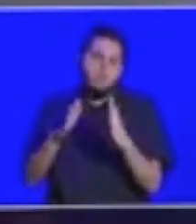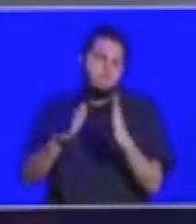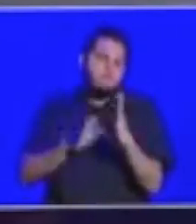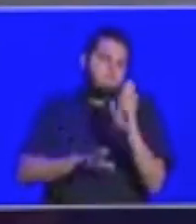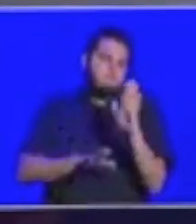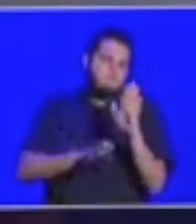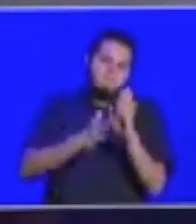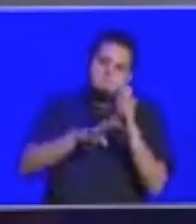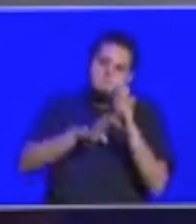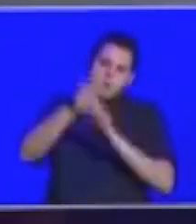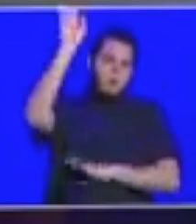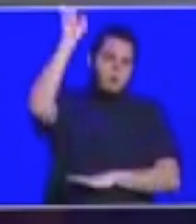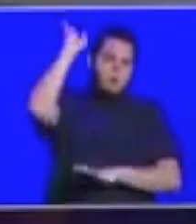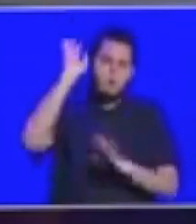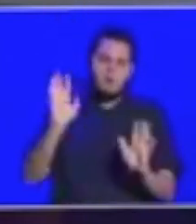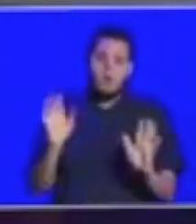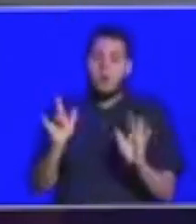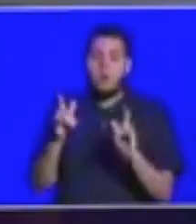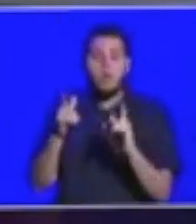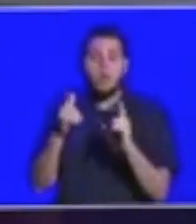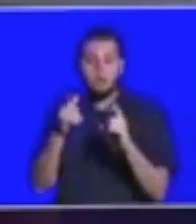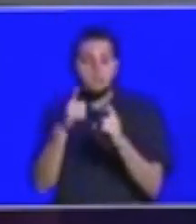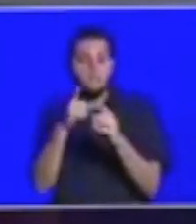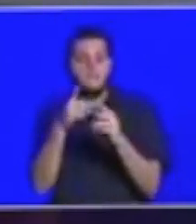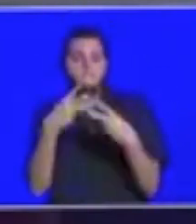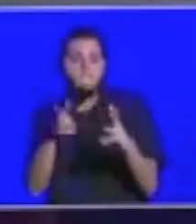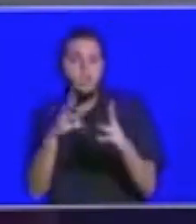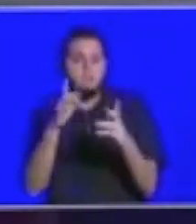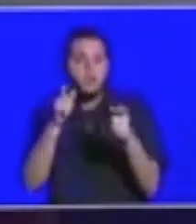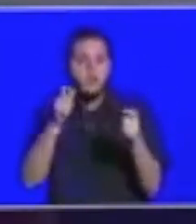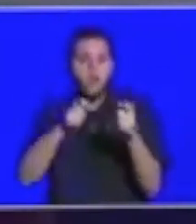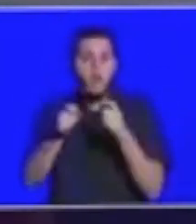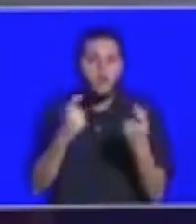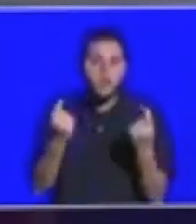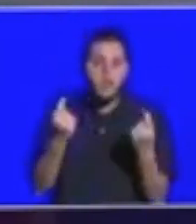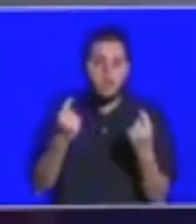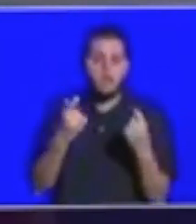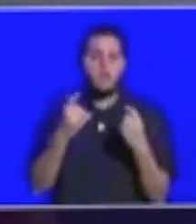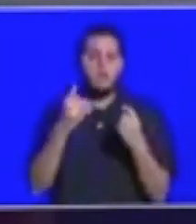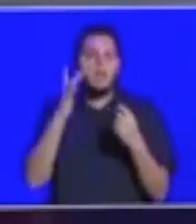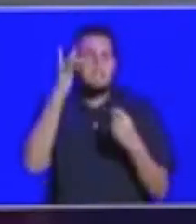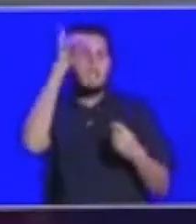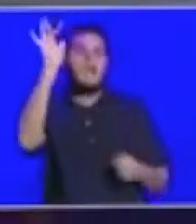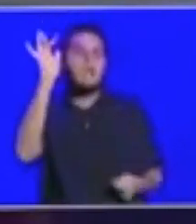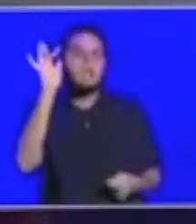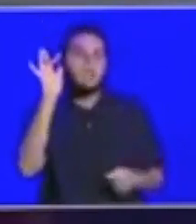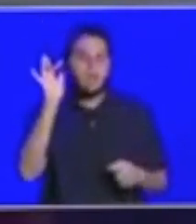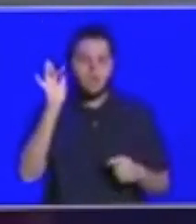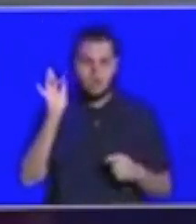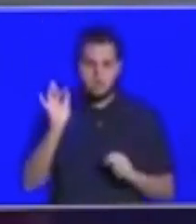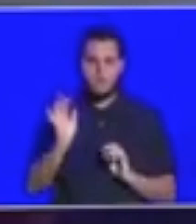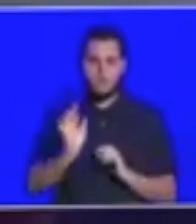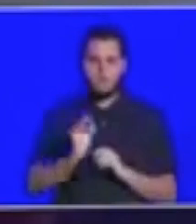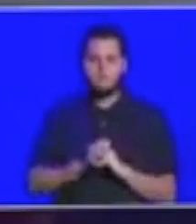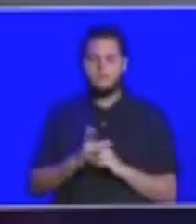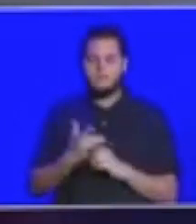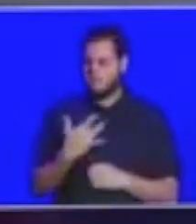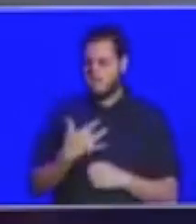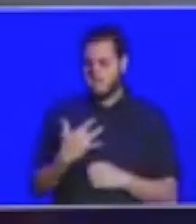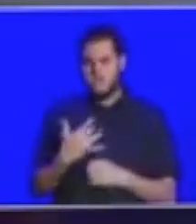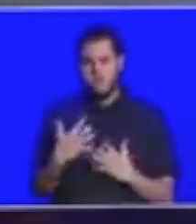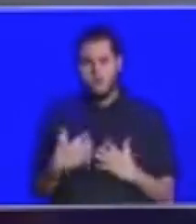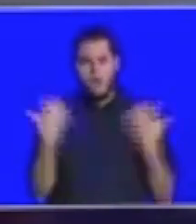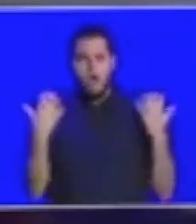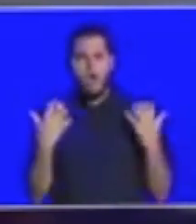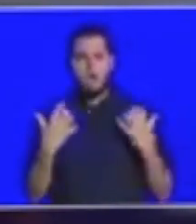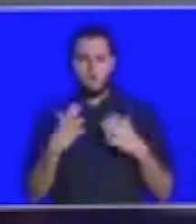truco es ser efectivos, ser eficientes, ser inteligentes en el manejo. Sentir coraje es